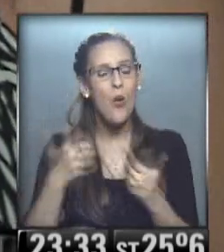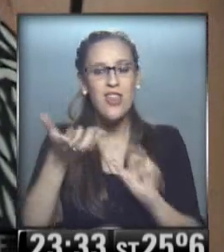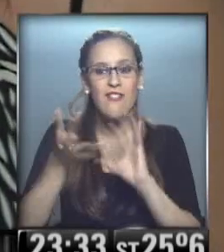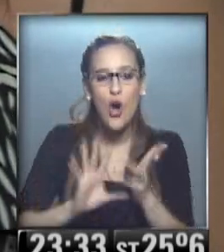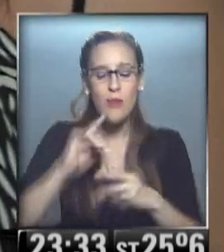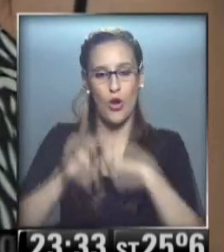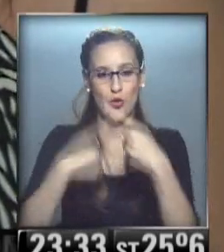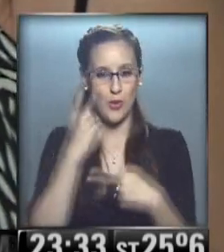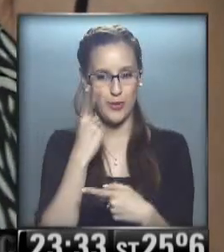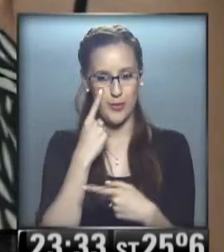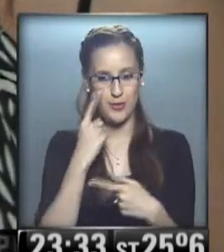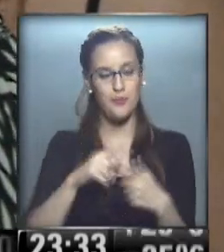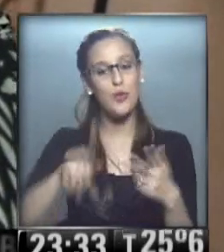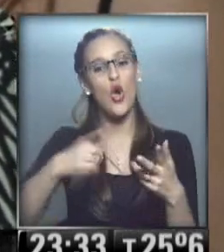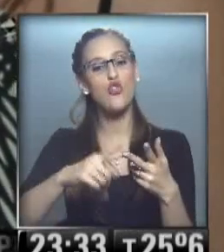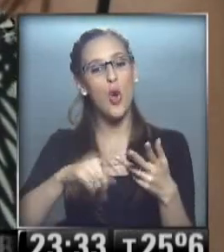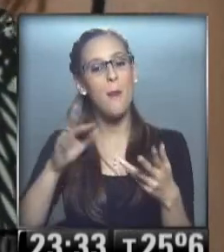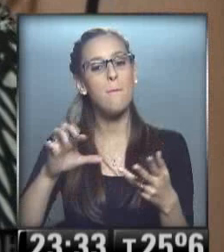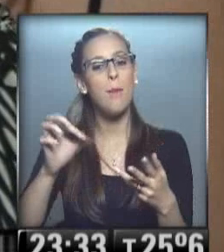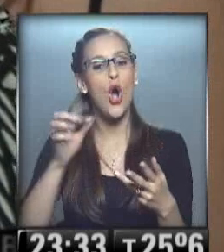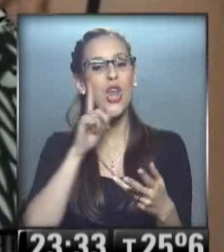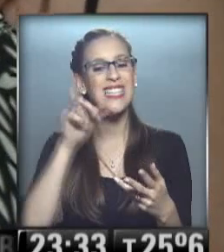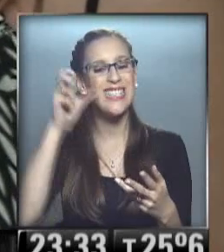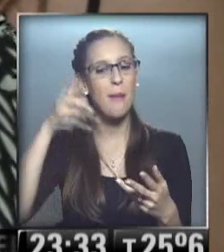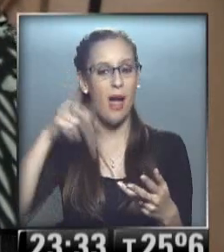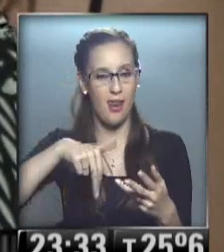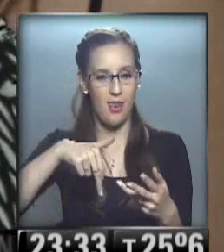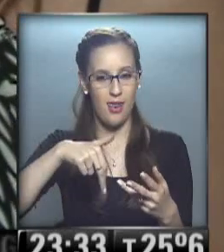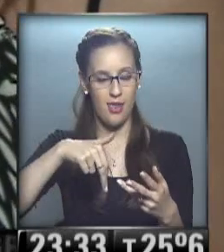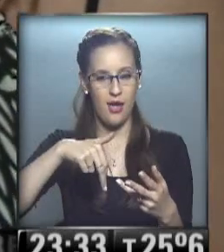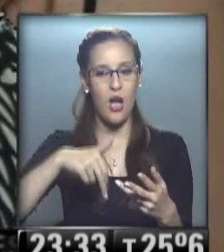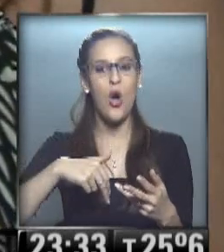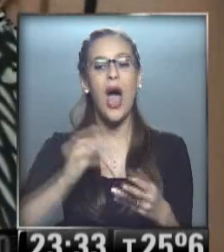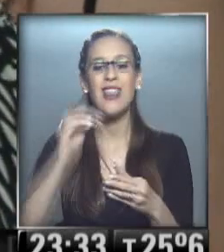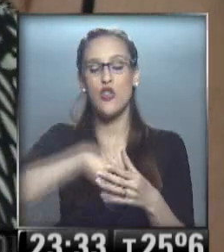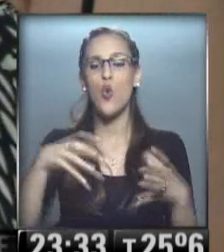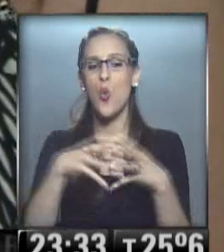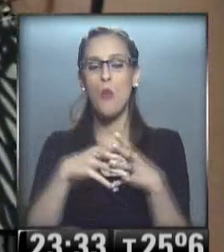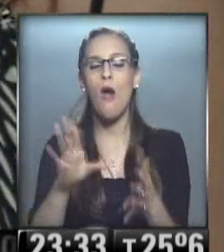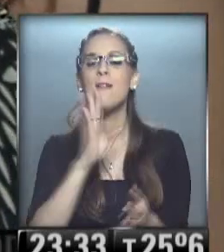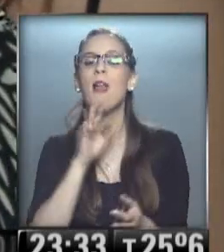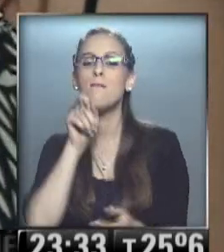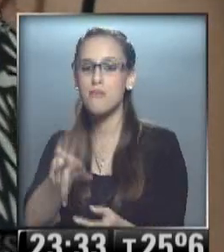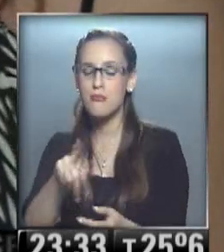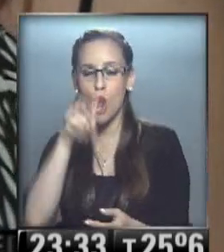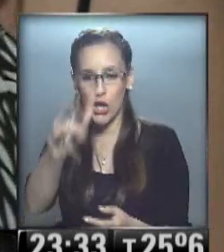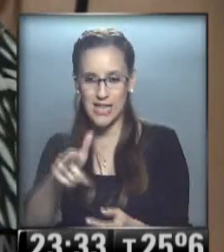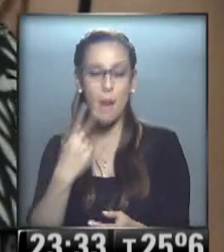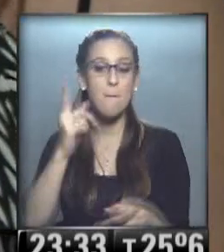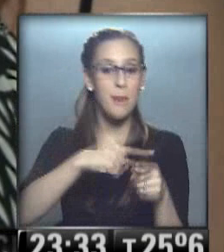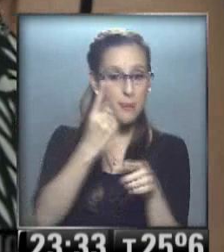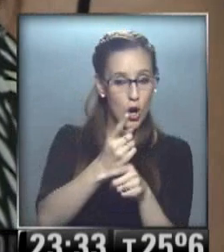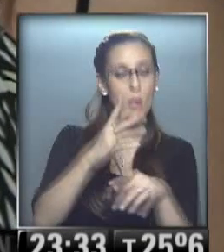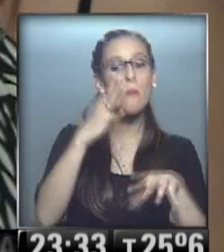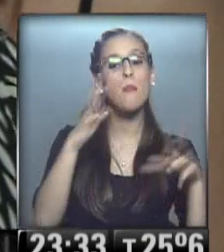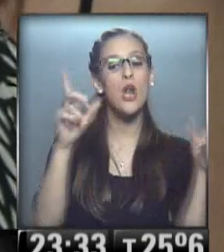supuesto. Otra historia llega con Policeman, que es lo que ocurre con un grupo de élite de la policía israelí. Por un lado, el conflicto con los árabes y por